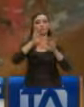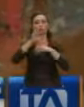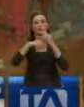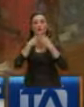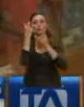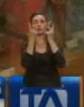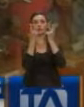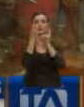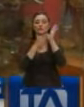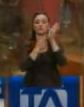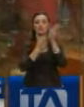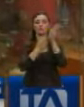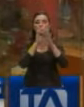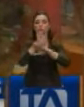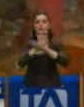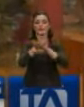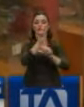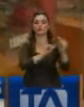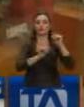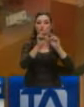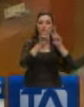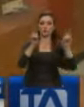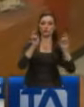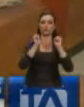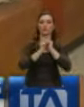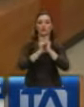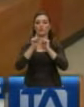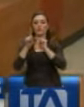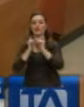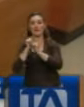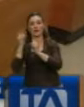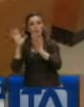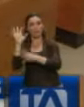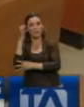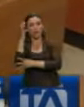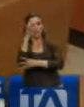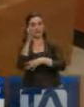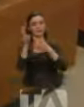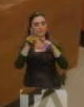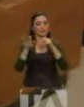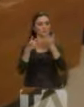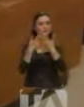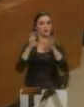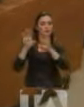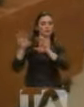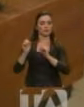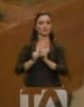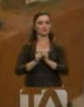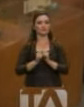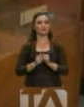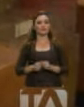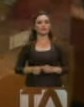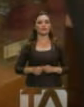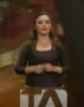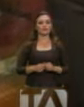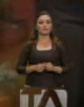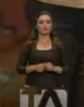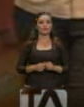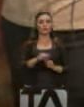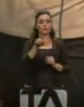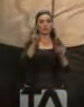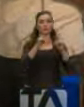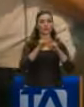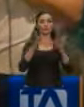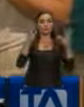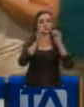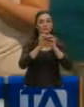pueden visitar: Museo Ecuatoriano de Ciencias Naturales, Jardín Botánico. Perfecto, muchísimas gracias. Ya lo saben, si ustedes quieren conocer más